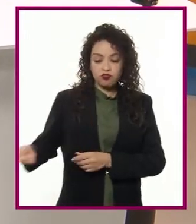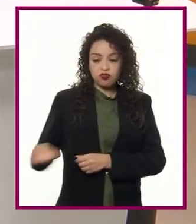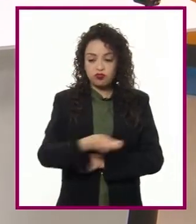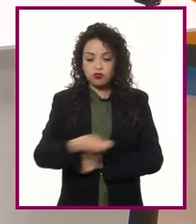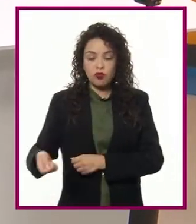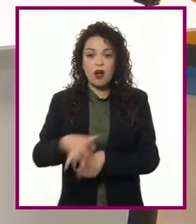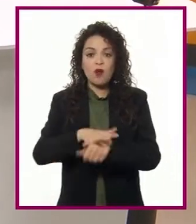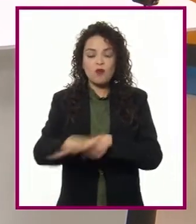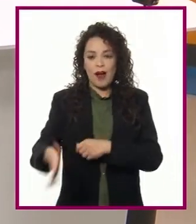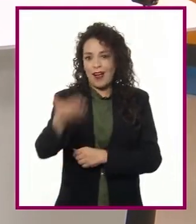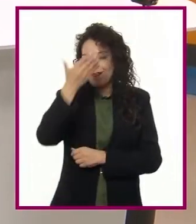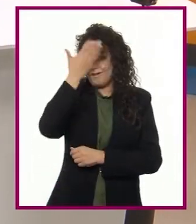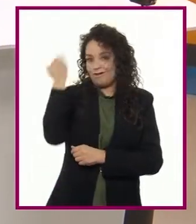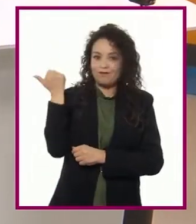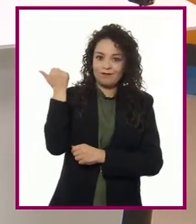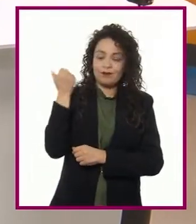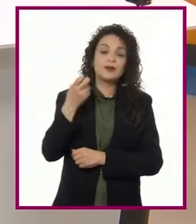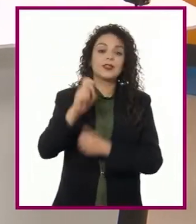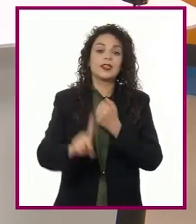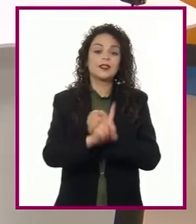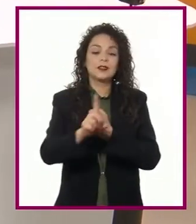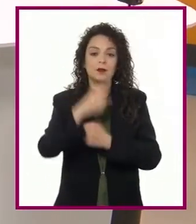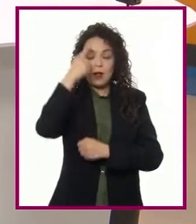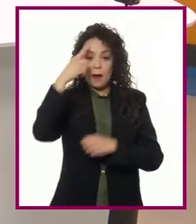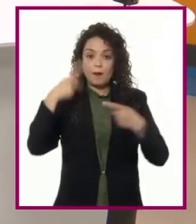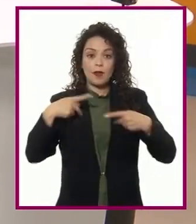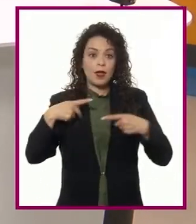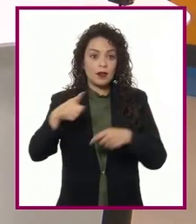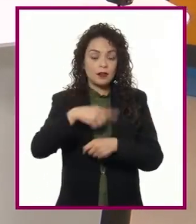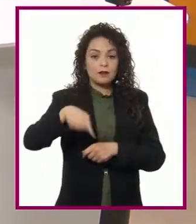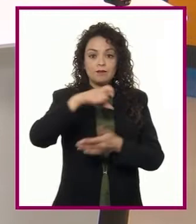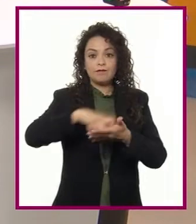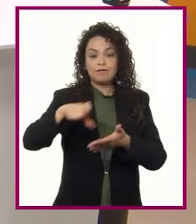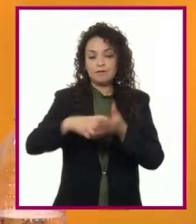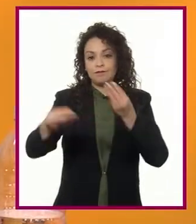un gran problema para las y los consumidores y su salud.